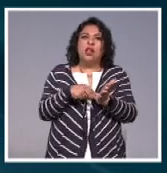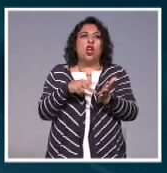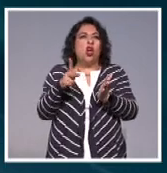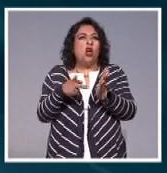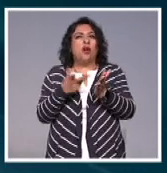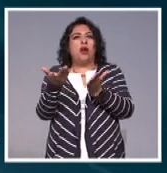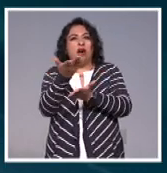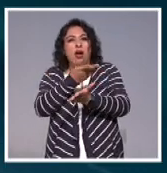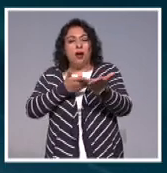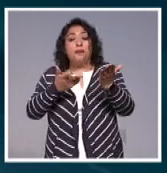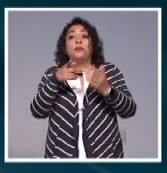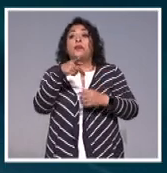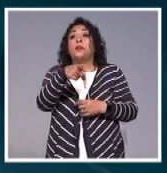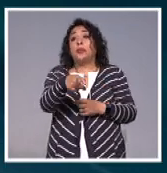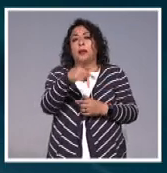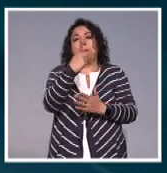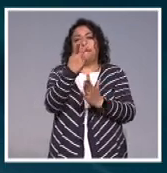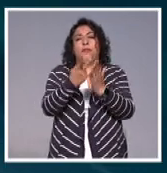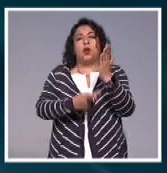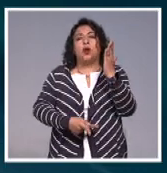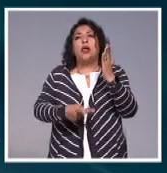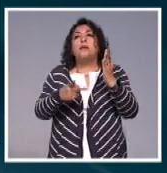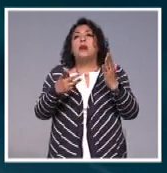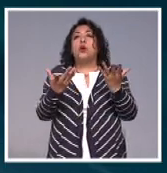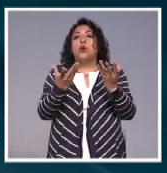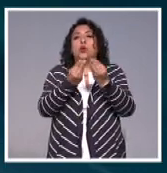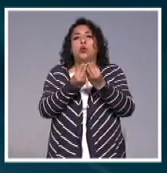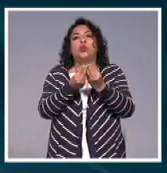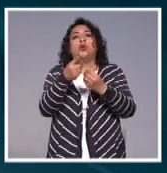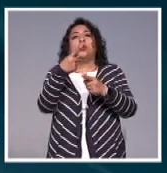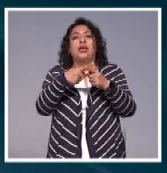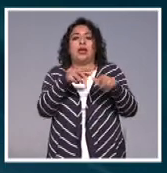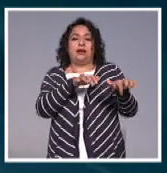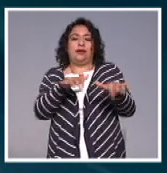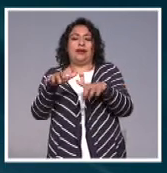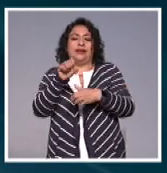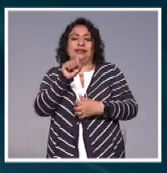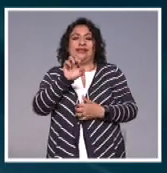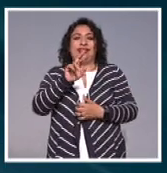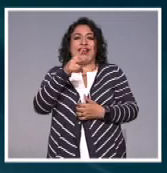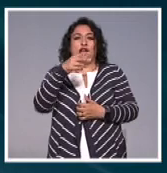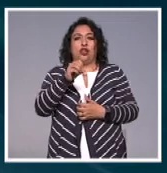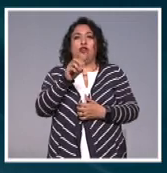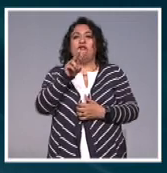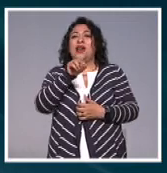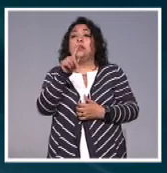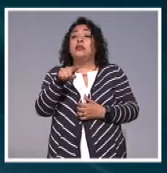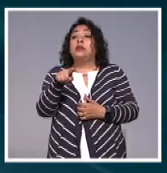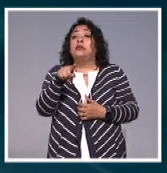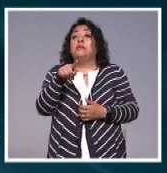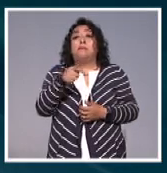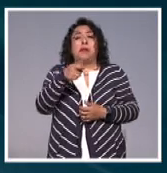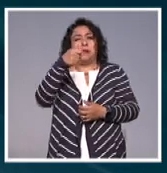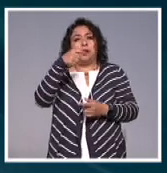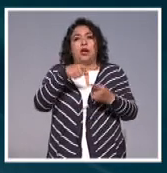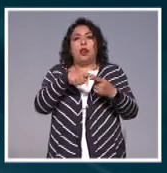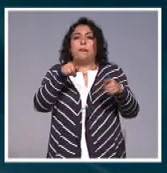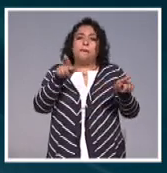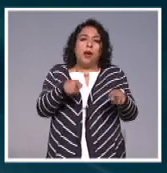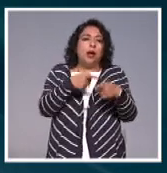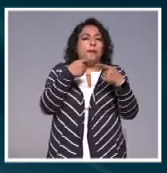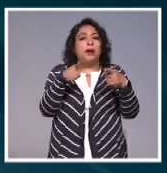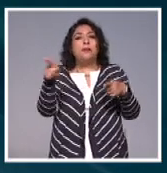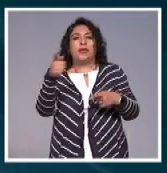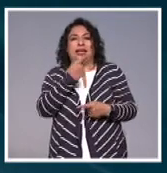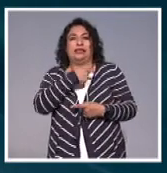compartir. En este programa estará acompañada del pianista Sergio Vázquez, con quien tocará en una primera parte